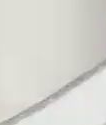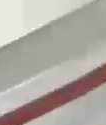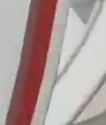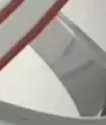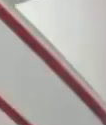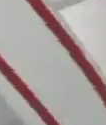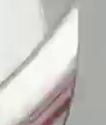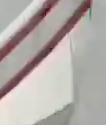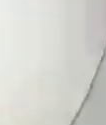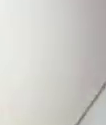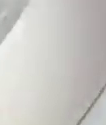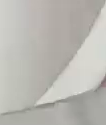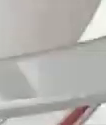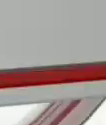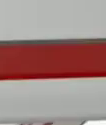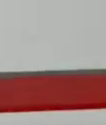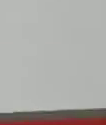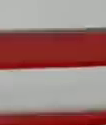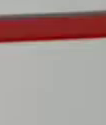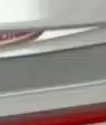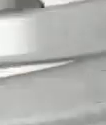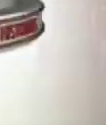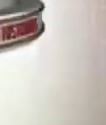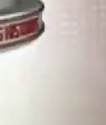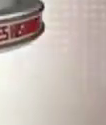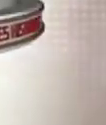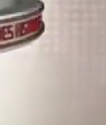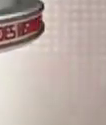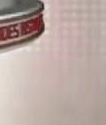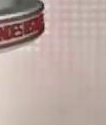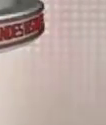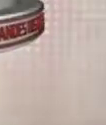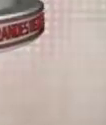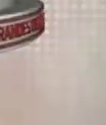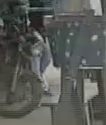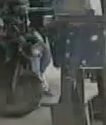En instantes, en Al Día.